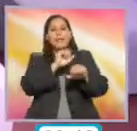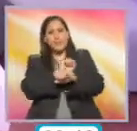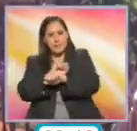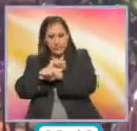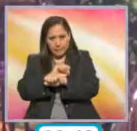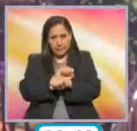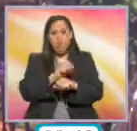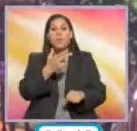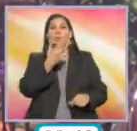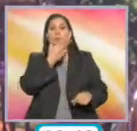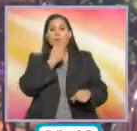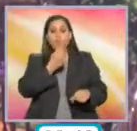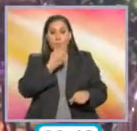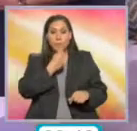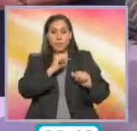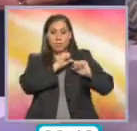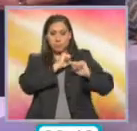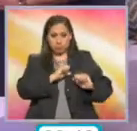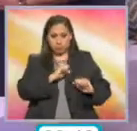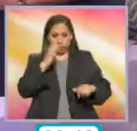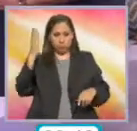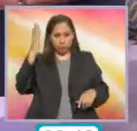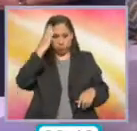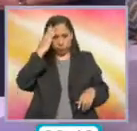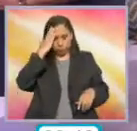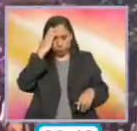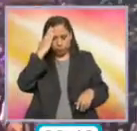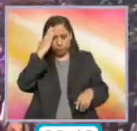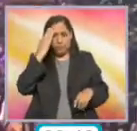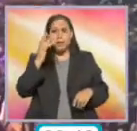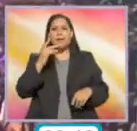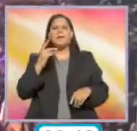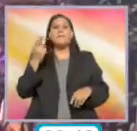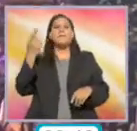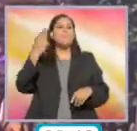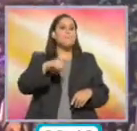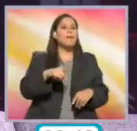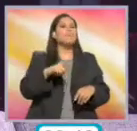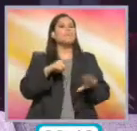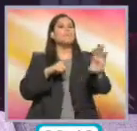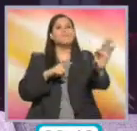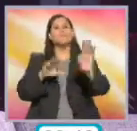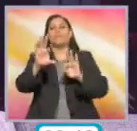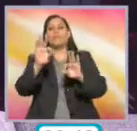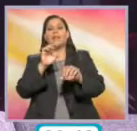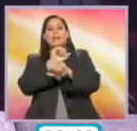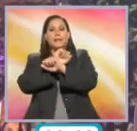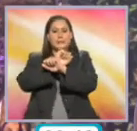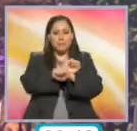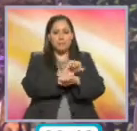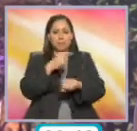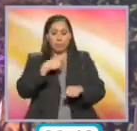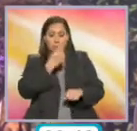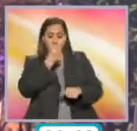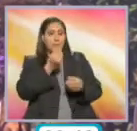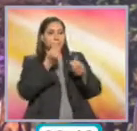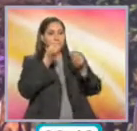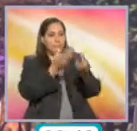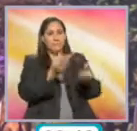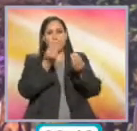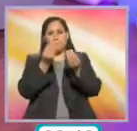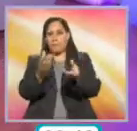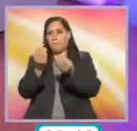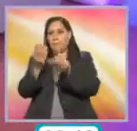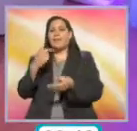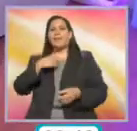hombre el que tenía en su poderío y a su mando varios esclavos. Él los nutría y era como el